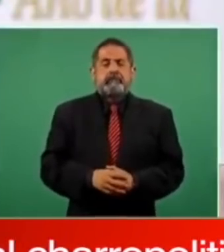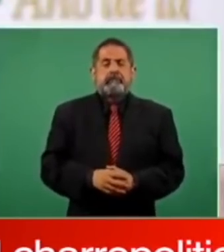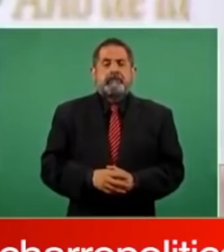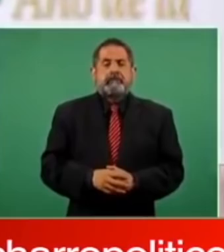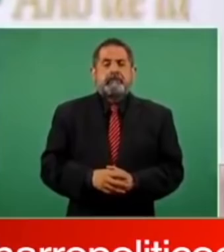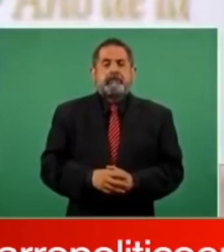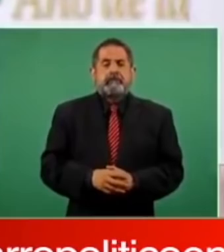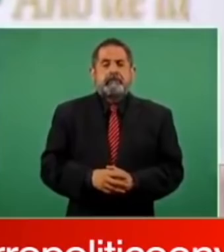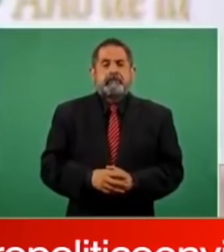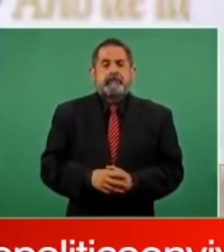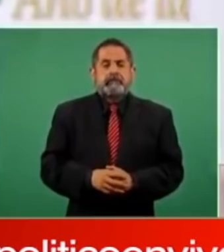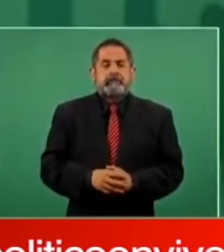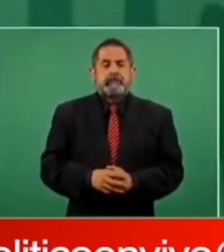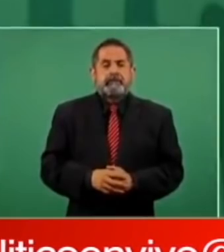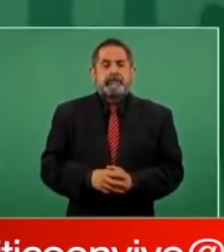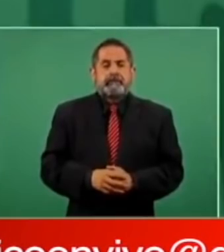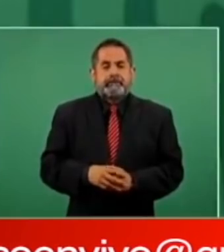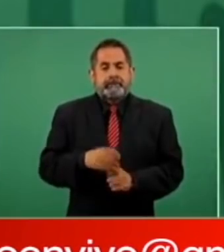Y